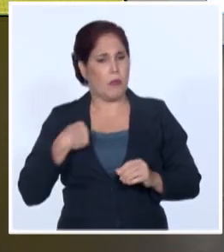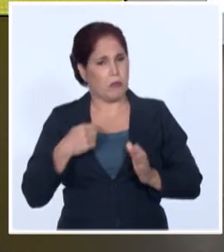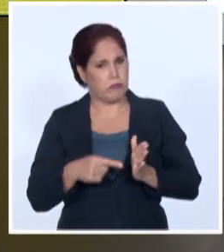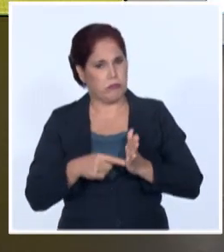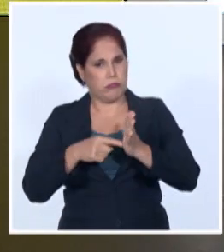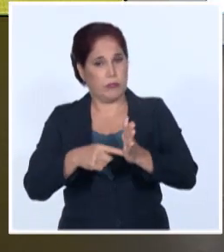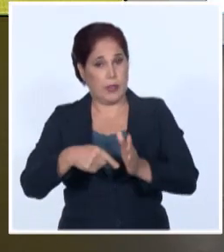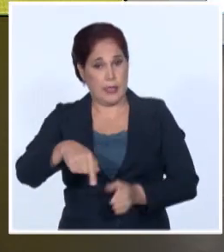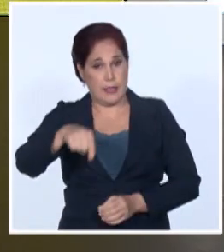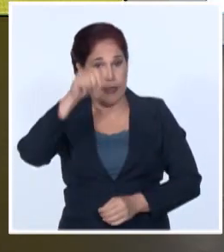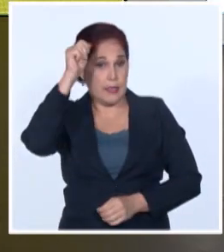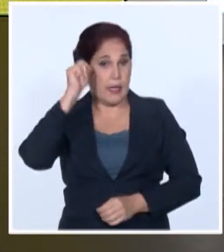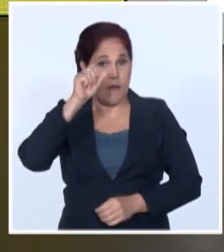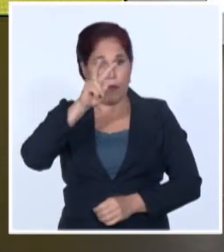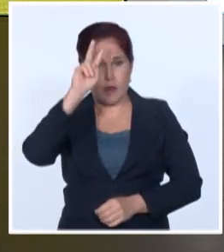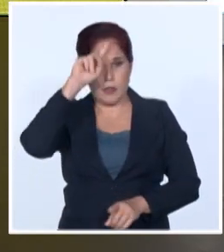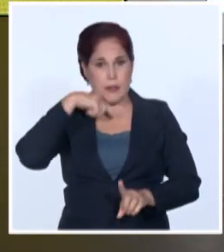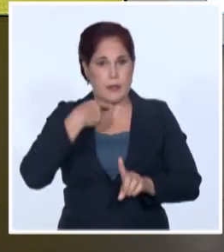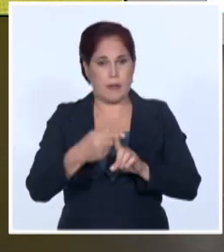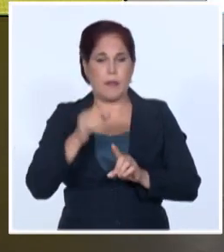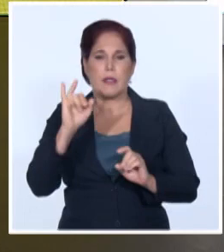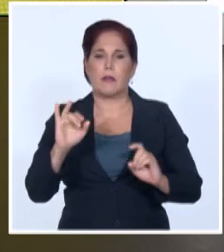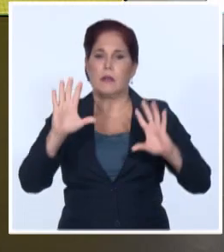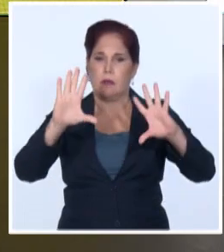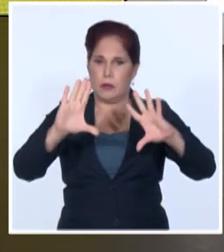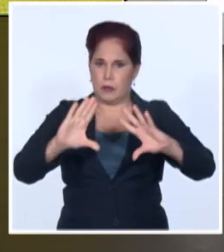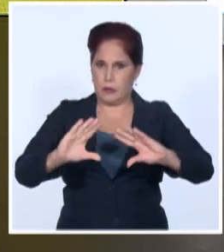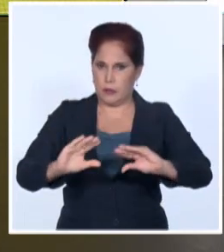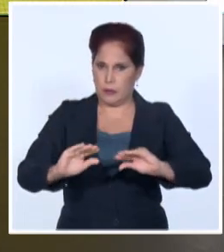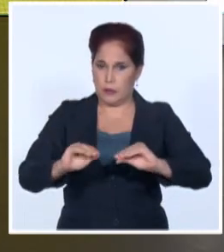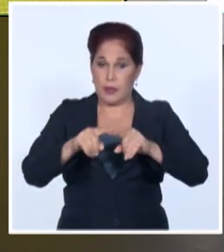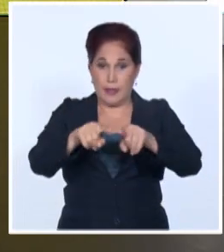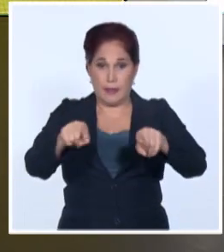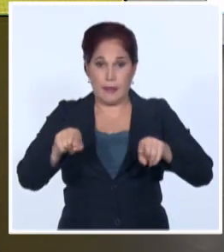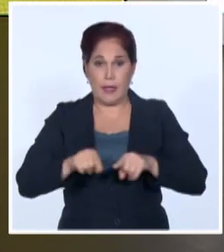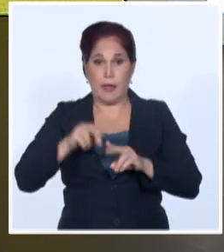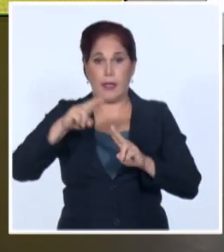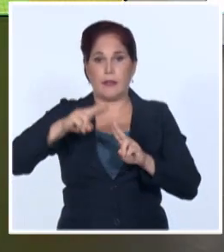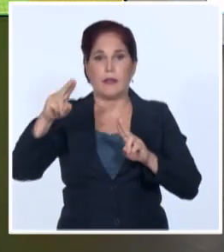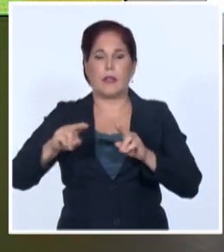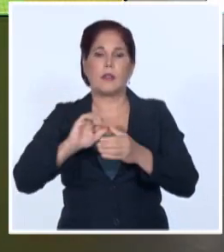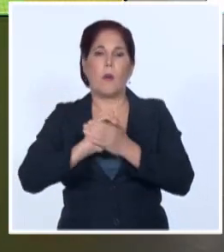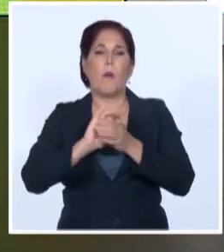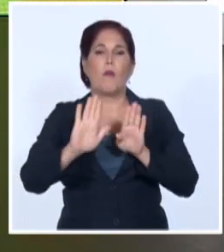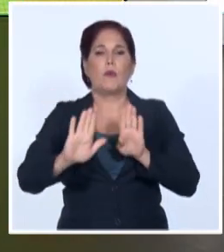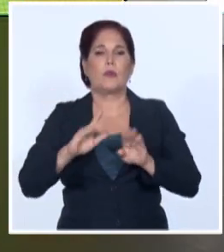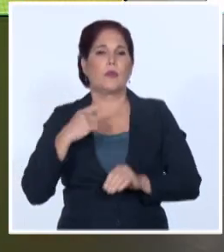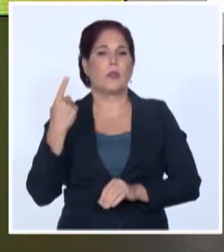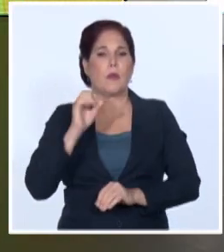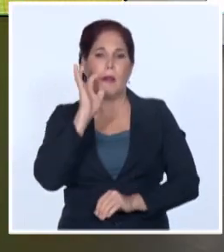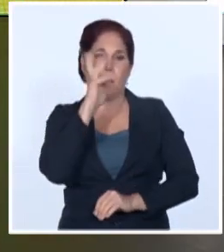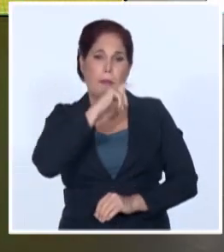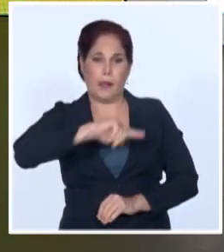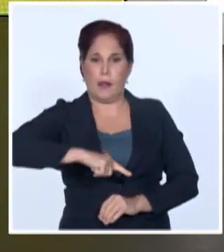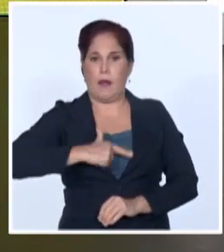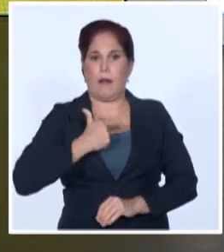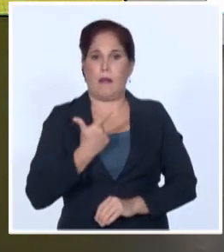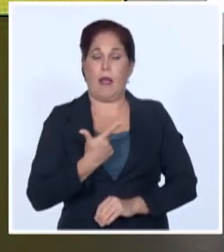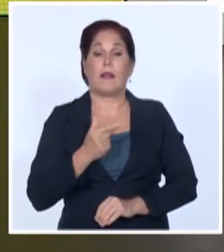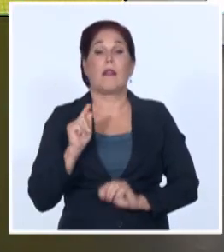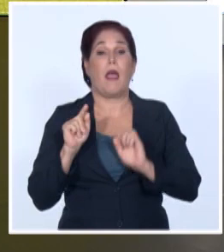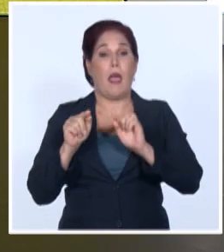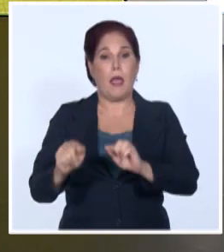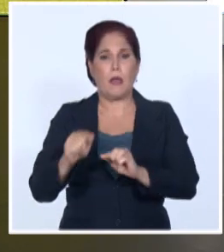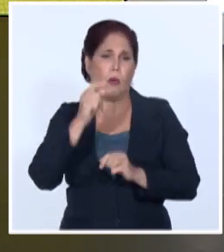próximo sábado 2 de septiembre a las 7 de la noche, en la Sala Teatro del Museo Nacional de Bellas Artes, se presentará Mauricio Figueiral